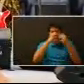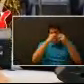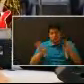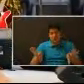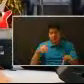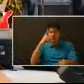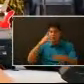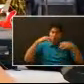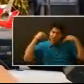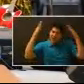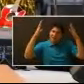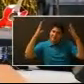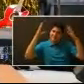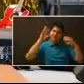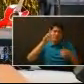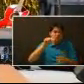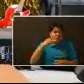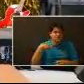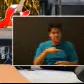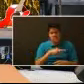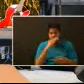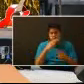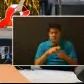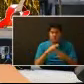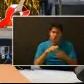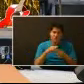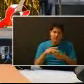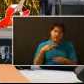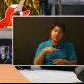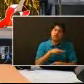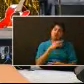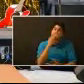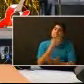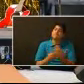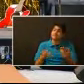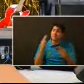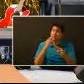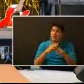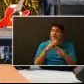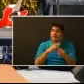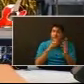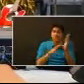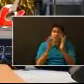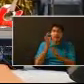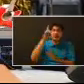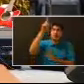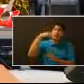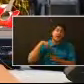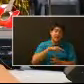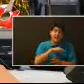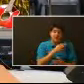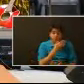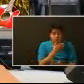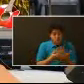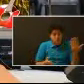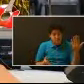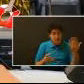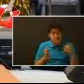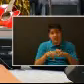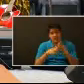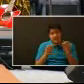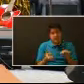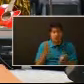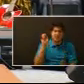es en nuestro nombre, que vamos en el nombre de Él, que Él es el que nos envía y entonces es necesario.